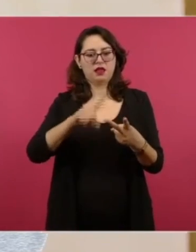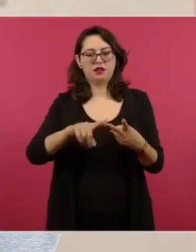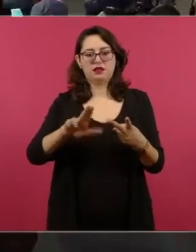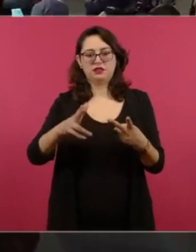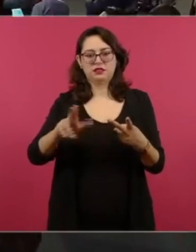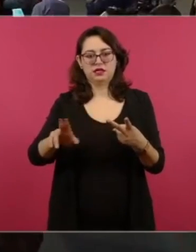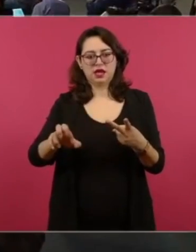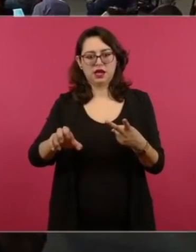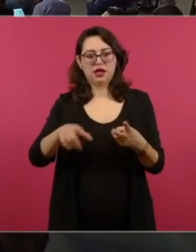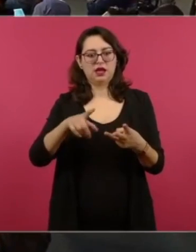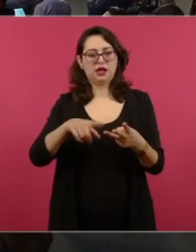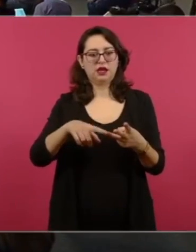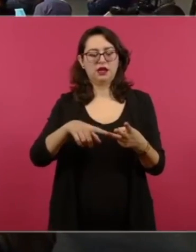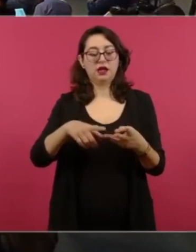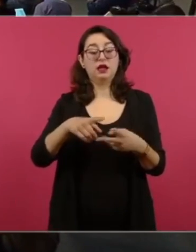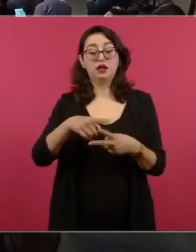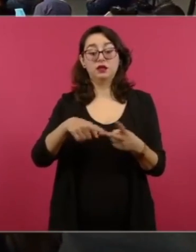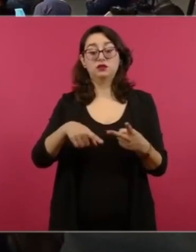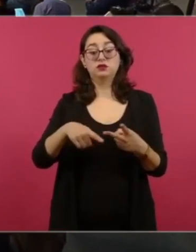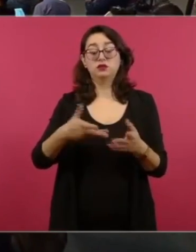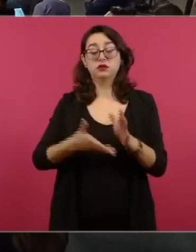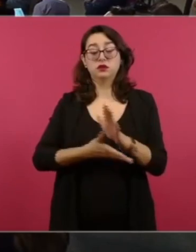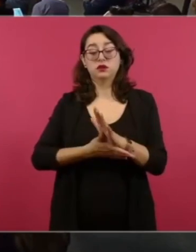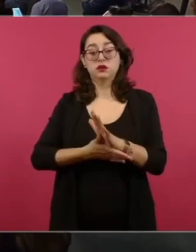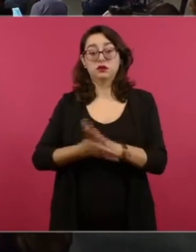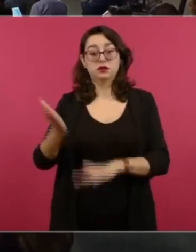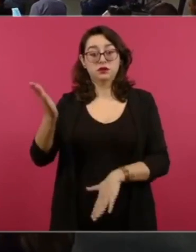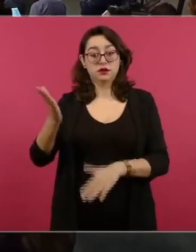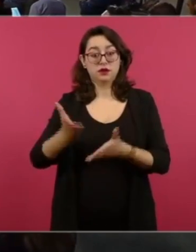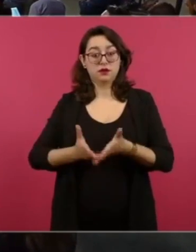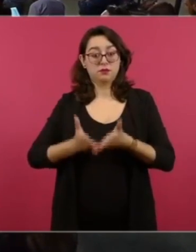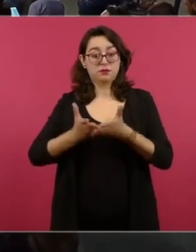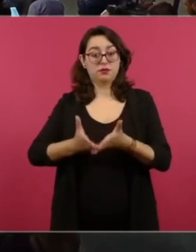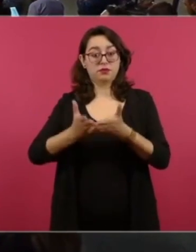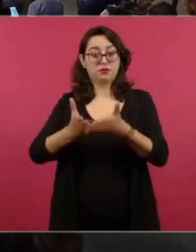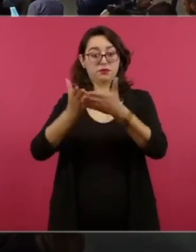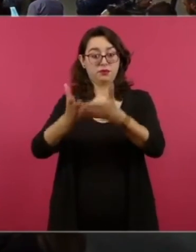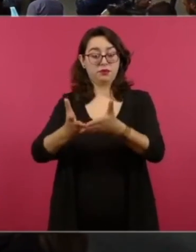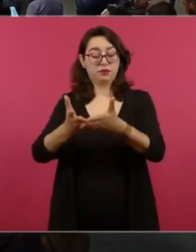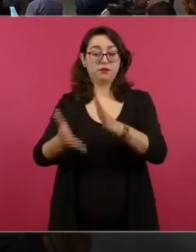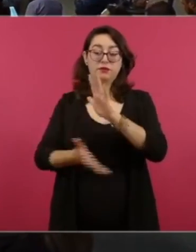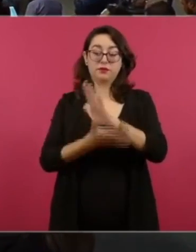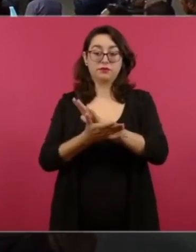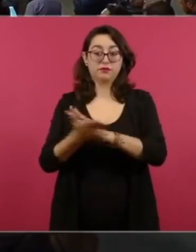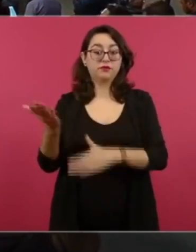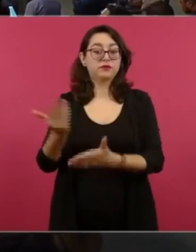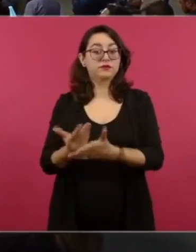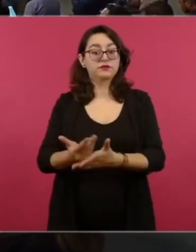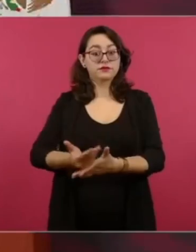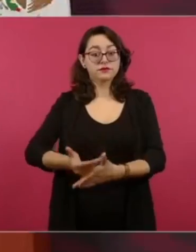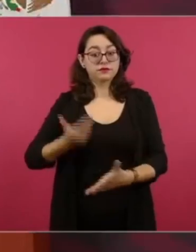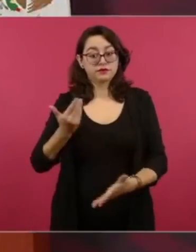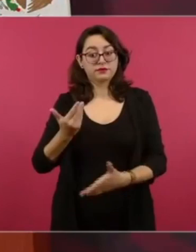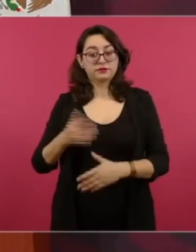antes de que se embarcaran en Tuxpan, en el yate Granma,